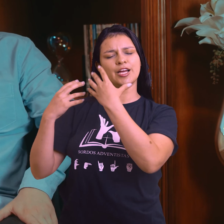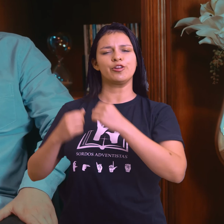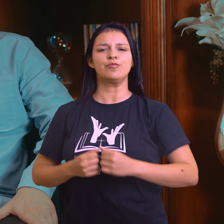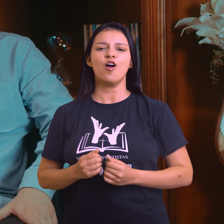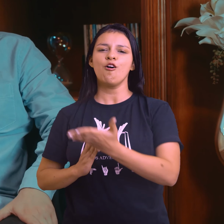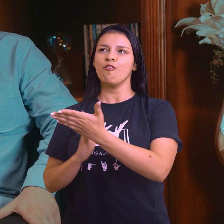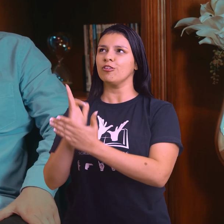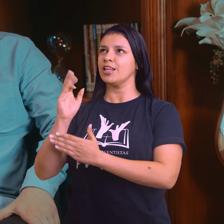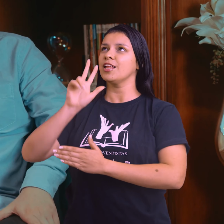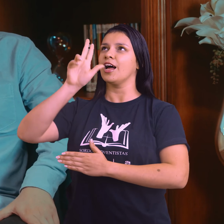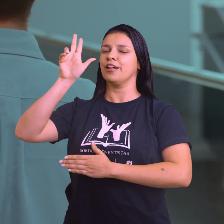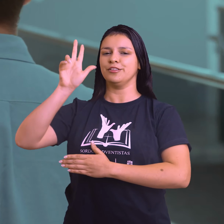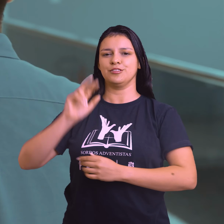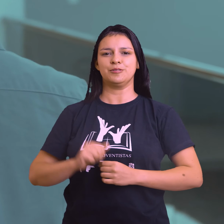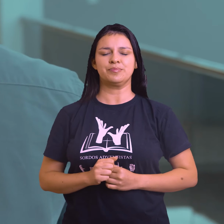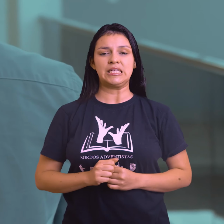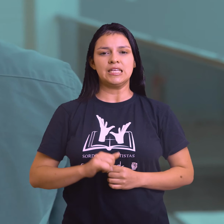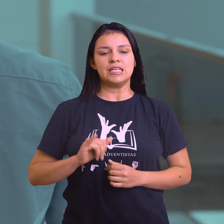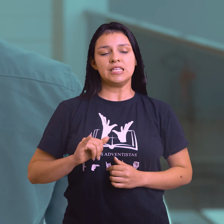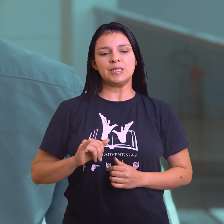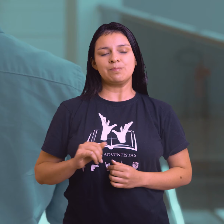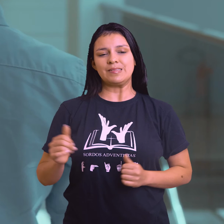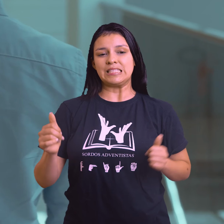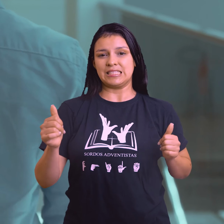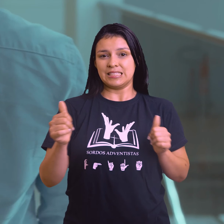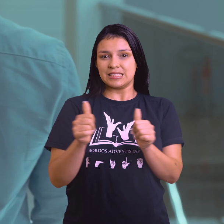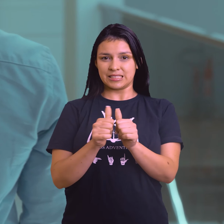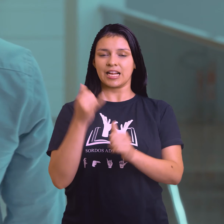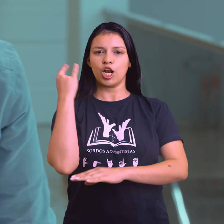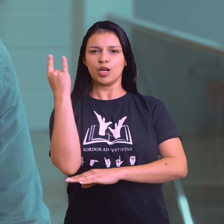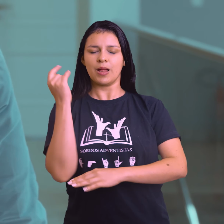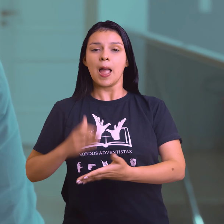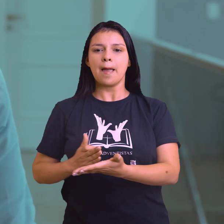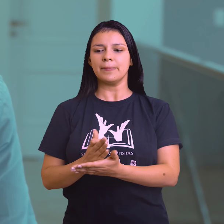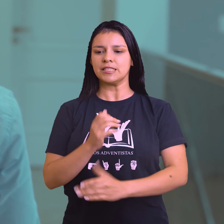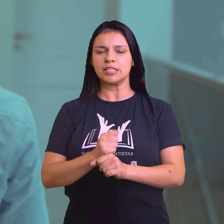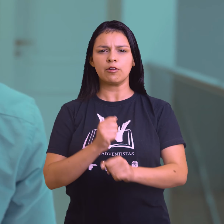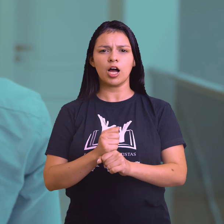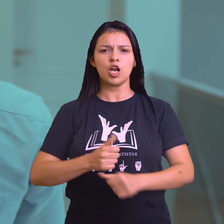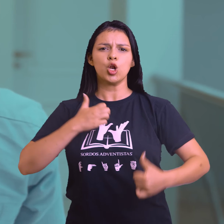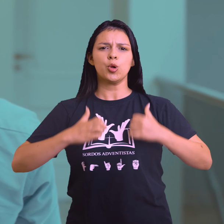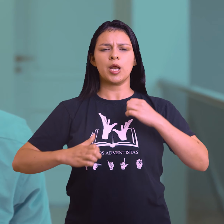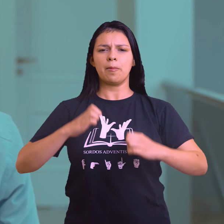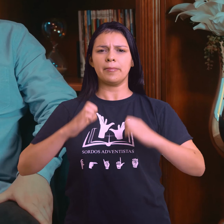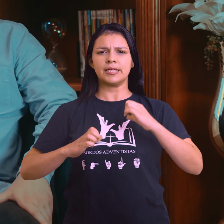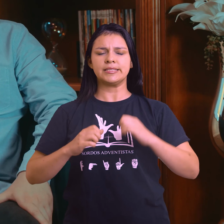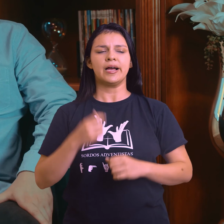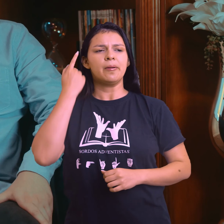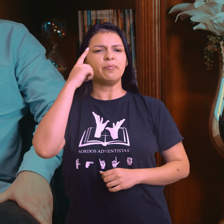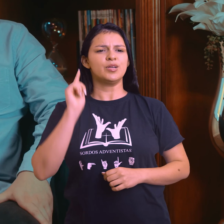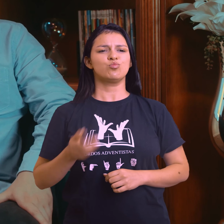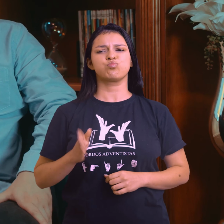sobre la fidelidad a Dios. Y más cerca de la universidad, empecé una pasantía en una institución, pero